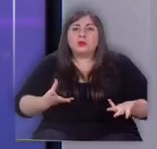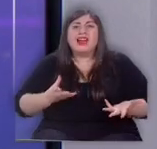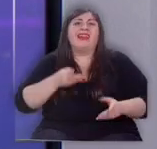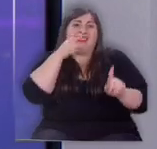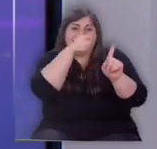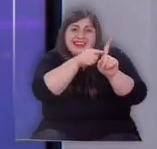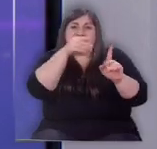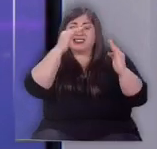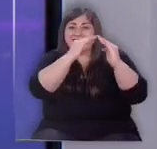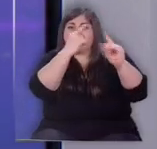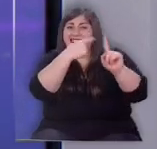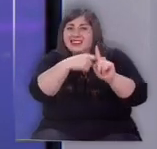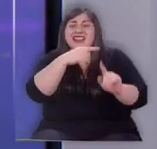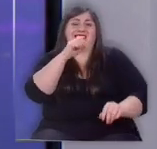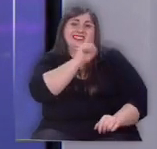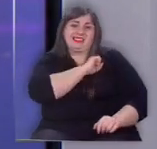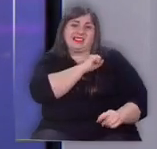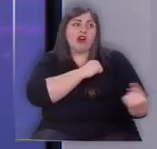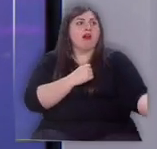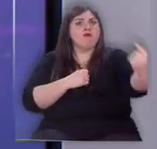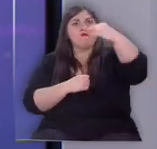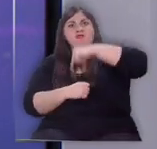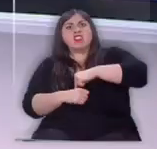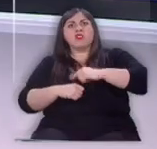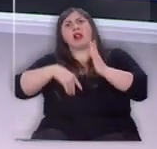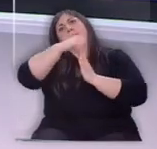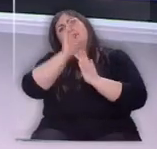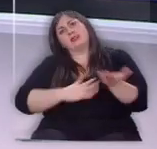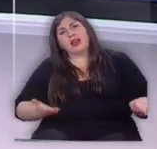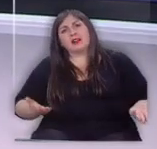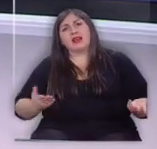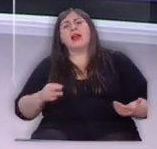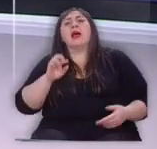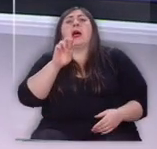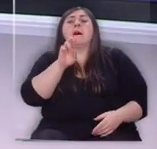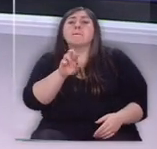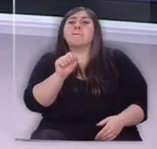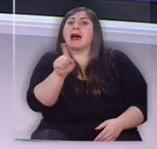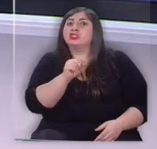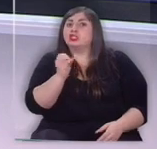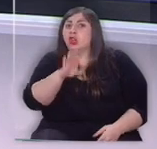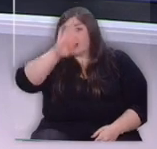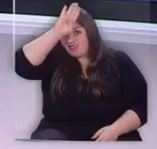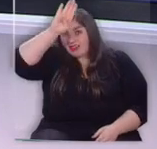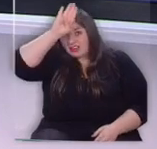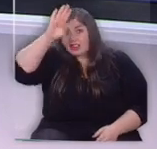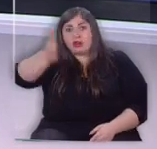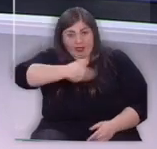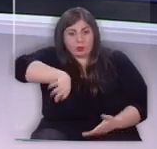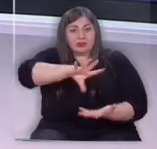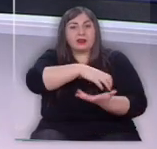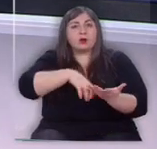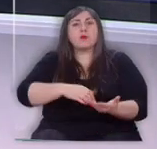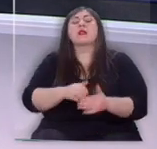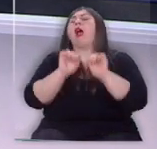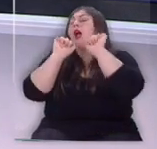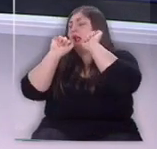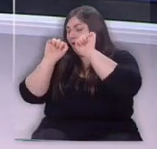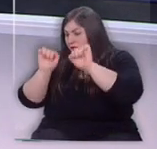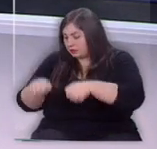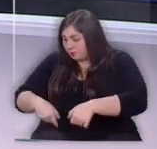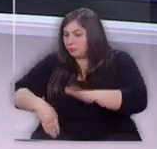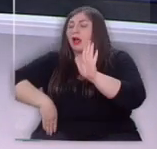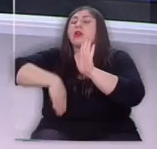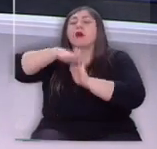en Santiago y viene a funcionar en la comuna de La Pintana. Los pastores evangélicos de nuestra comuna han seguido la gran mayoría